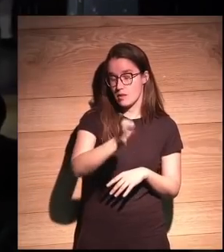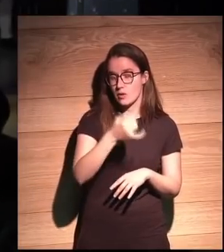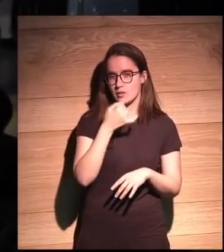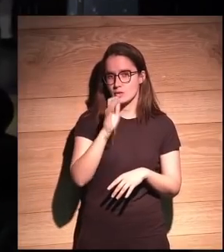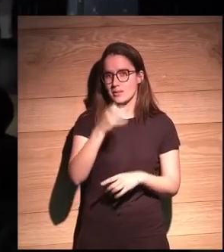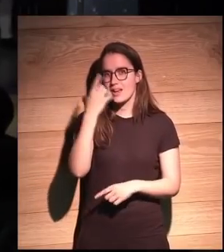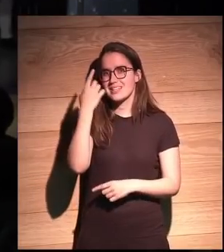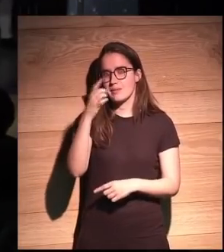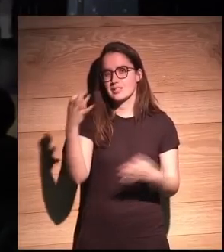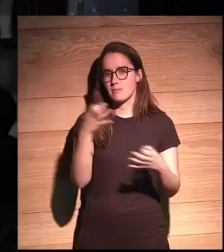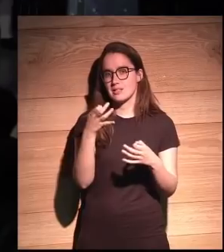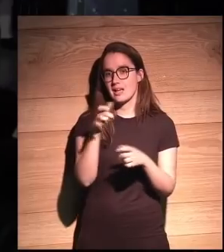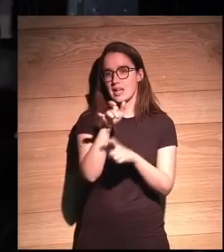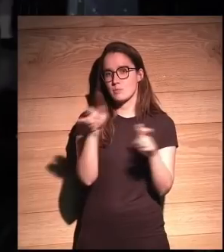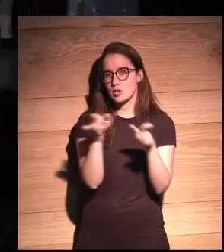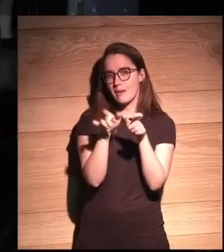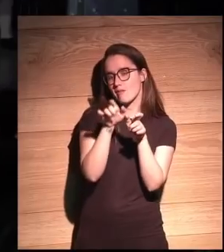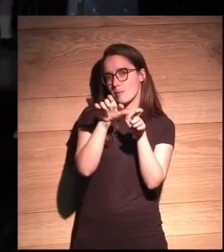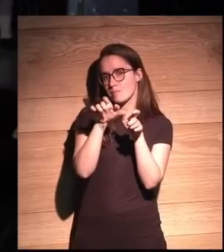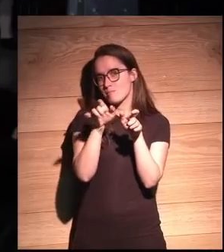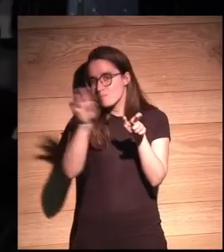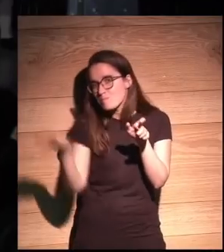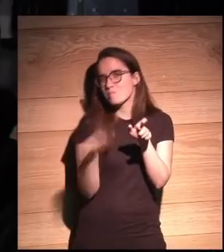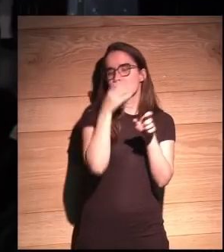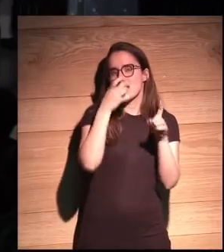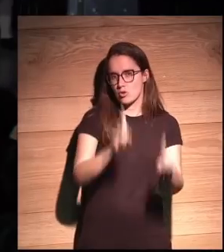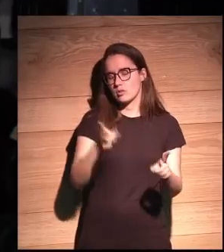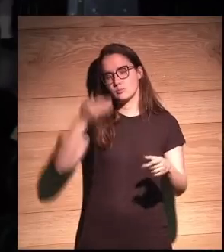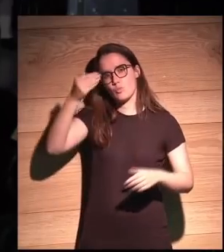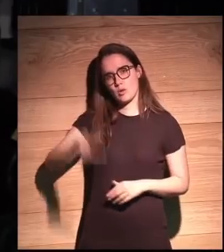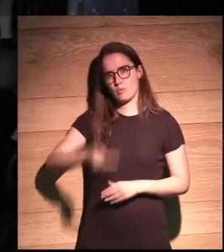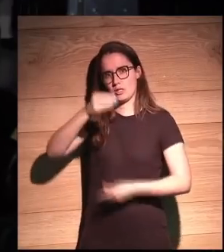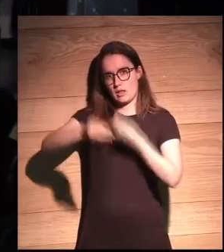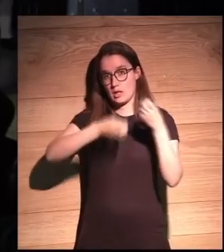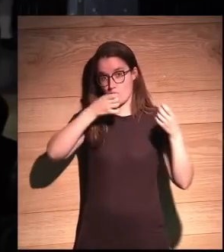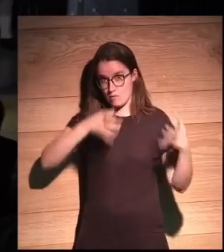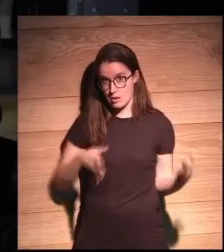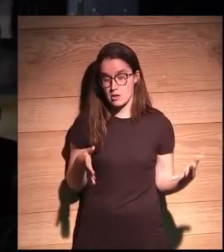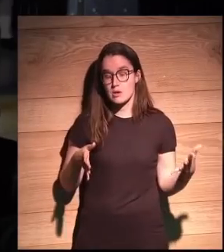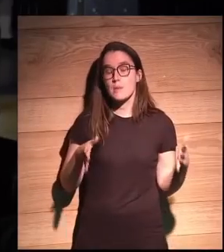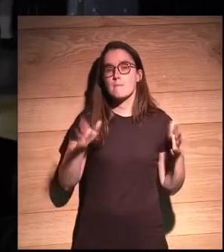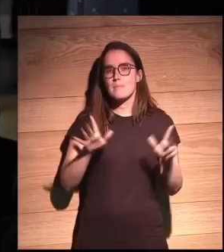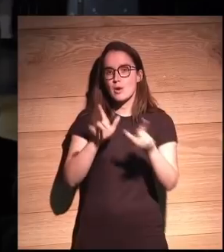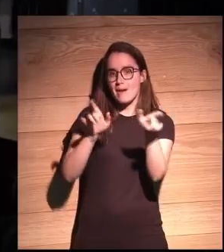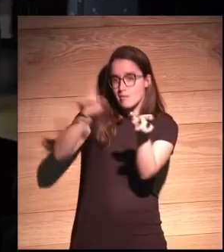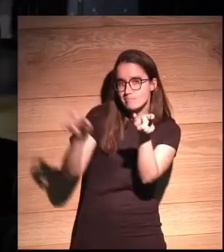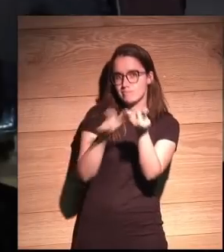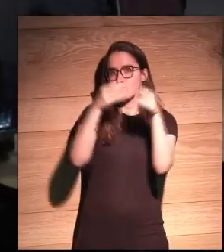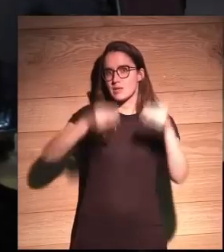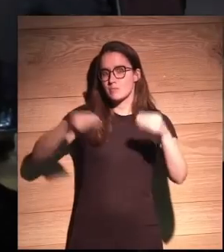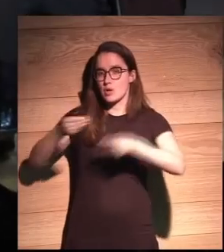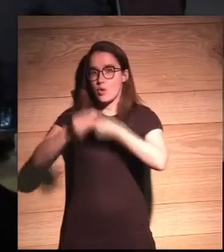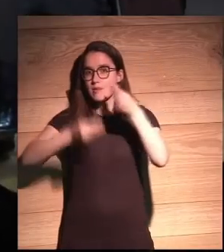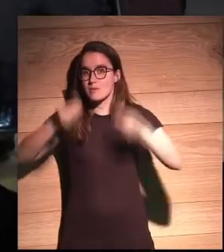¿Sabes qué pasa? Que la gente no declina bien. Entonces, como no declina... Es fundamental declinar bien. fundamental. Porque no sabe pero dónde declinar viene. Declinar bien lo